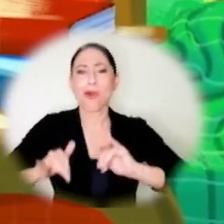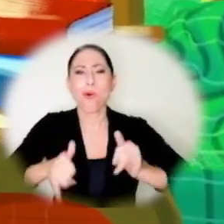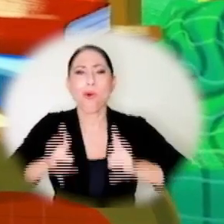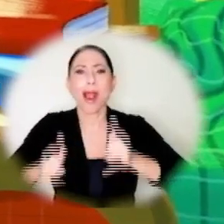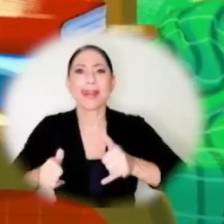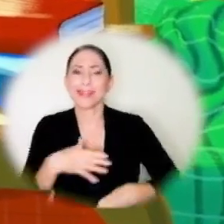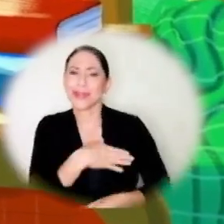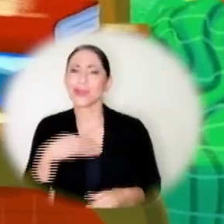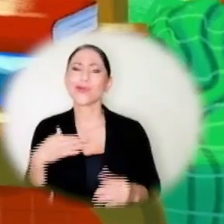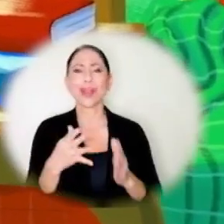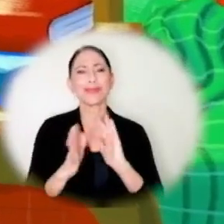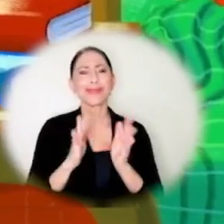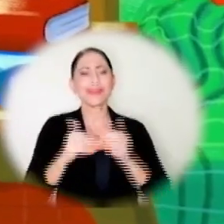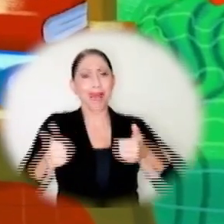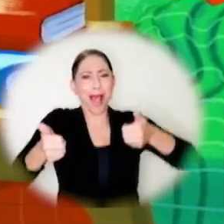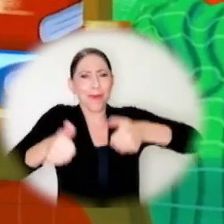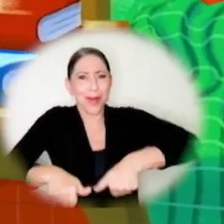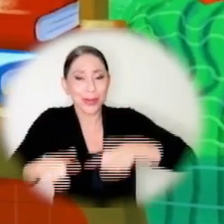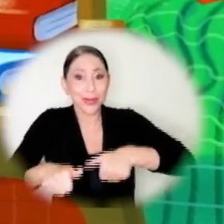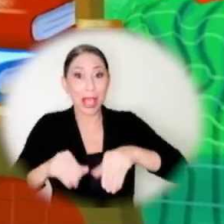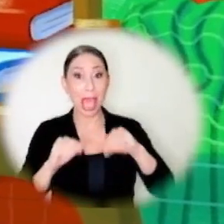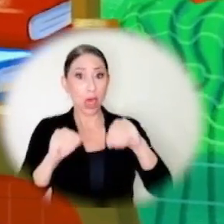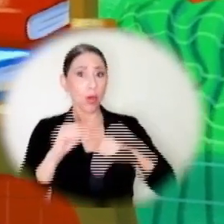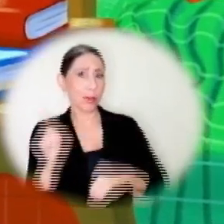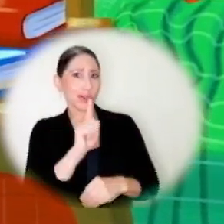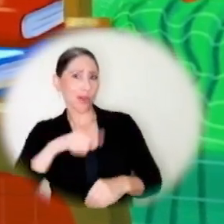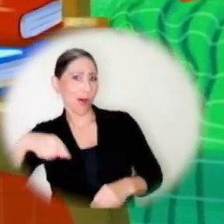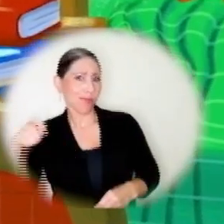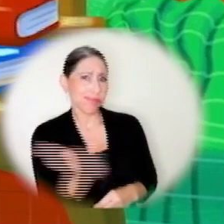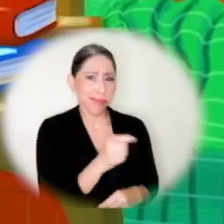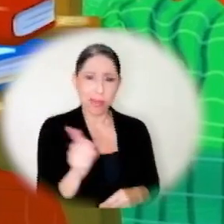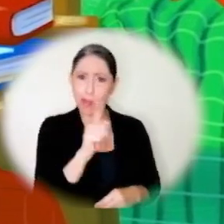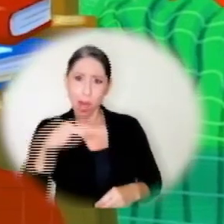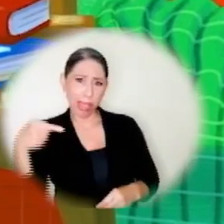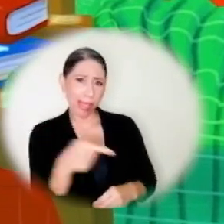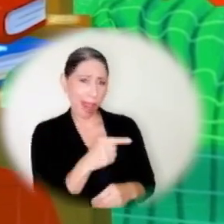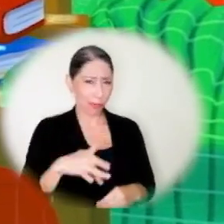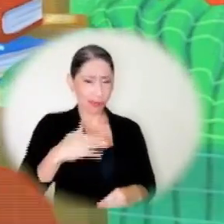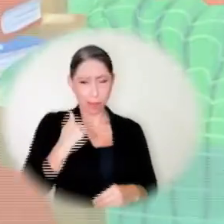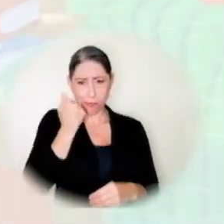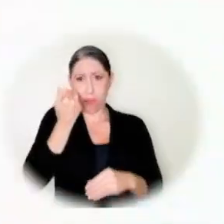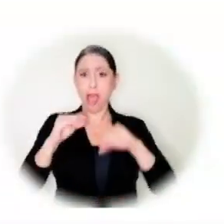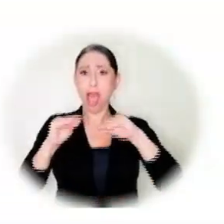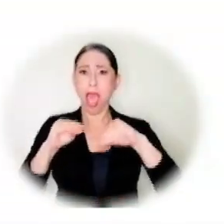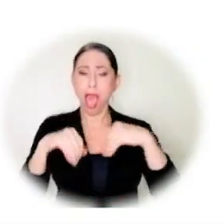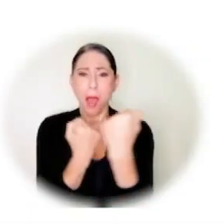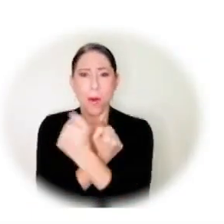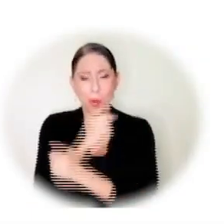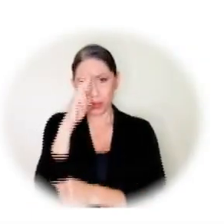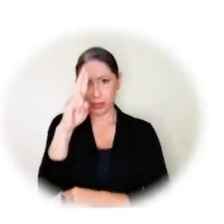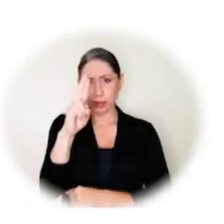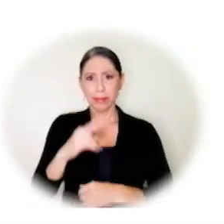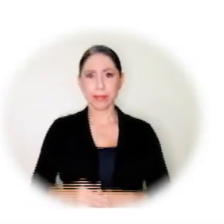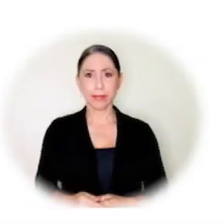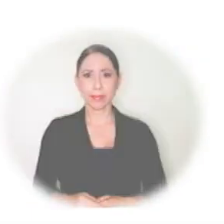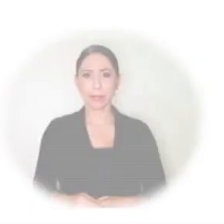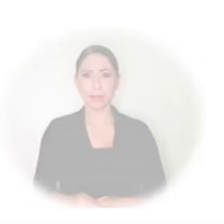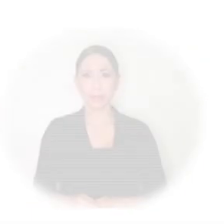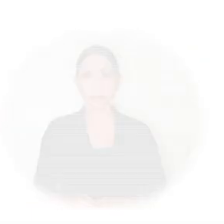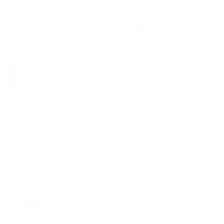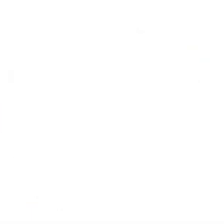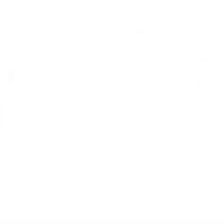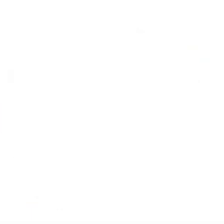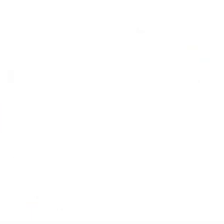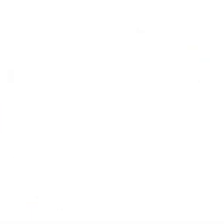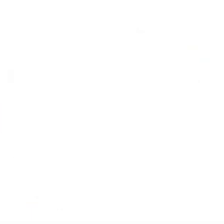Nos gusta conversar y llegar a acuerdos. Eduquemos sin castigo físico ni trato humillante. Formemos con amor y respeto. PANI